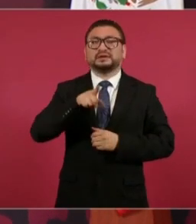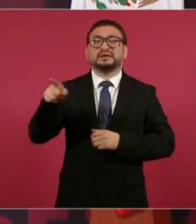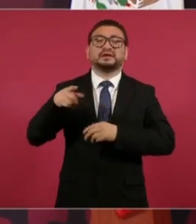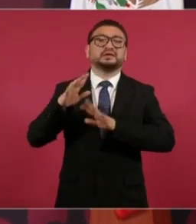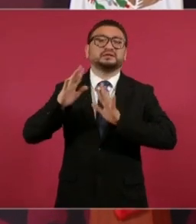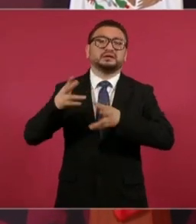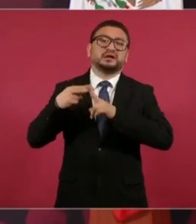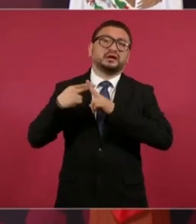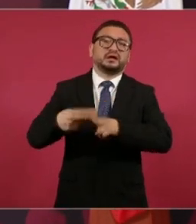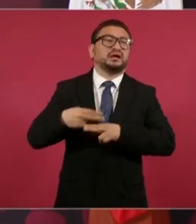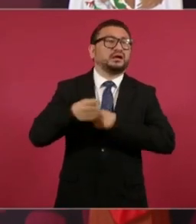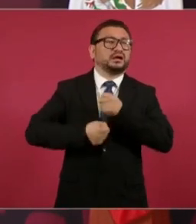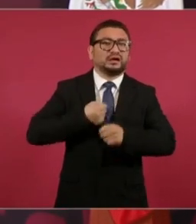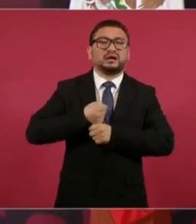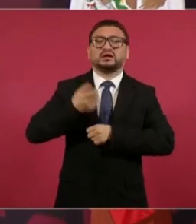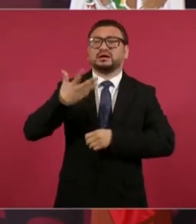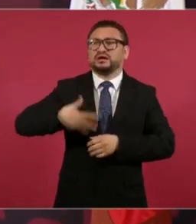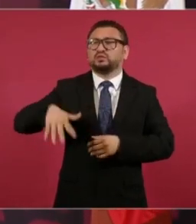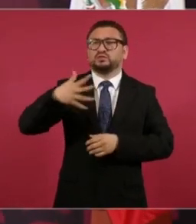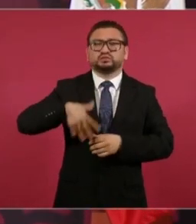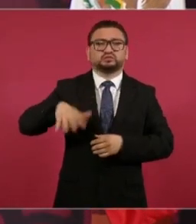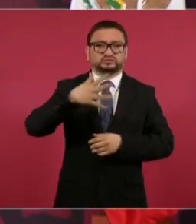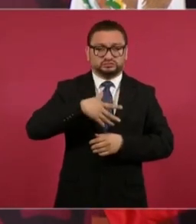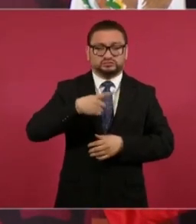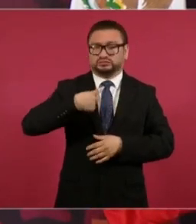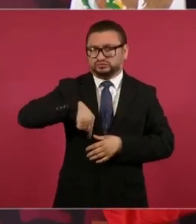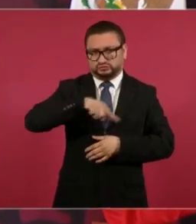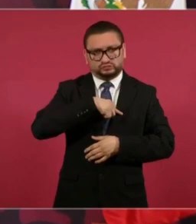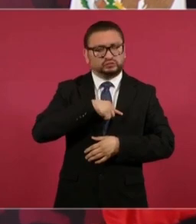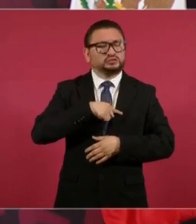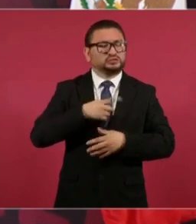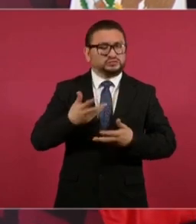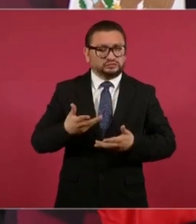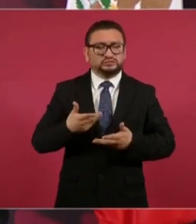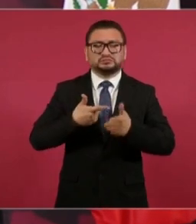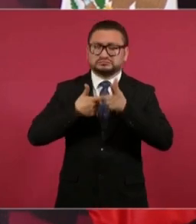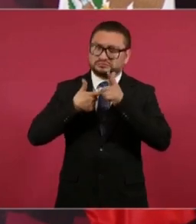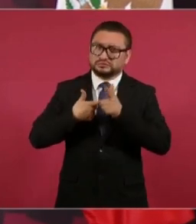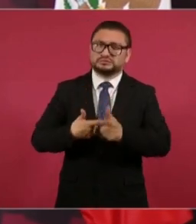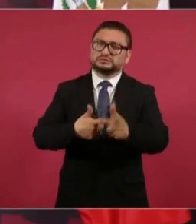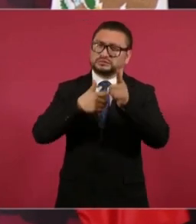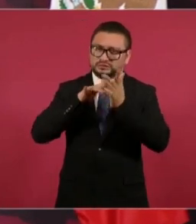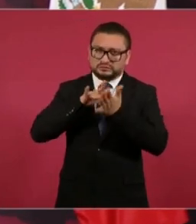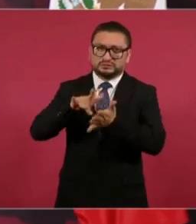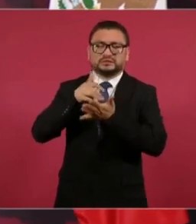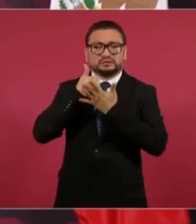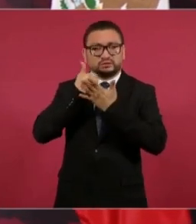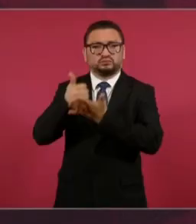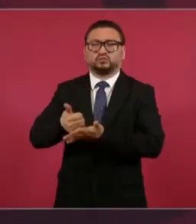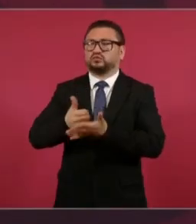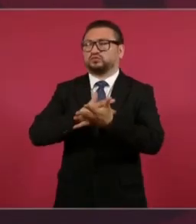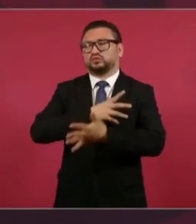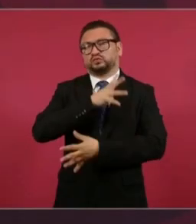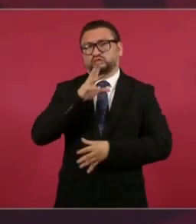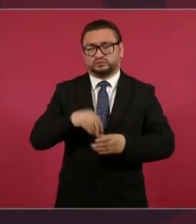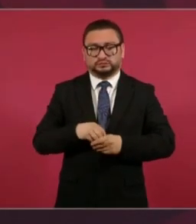años a sus hijos nosotros vamos a seguir ayudando en